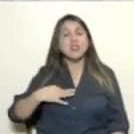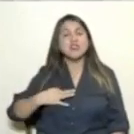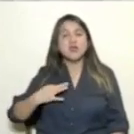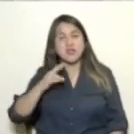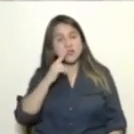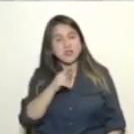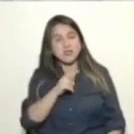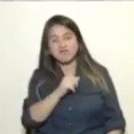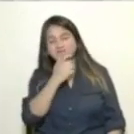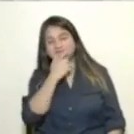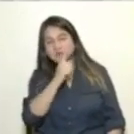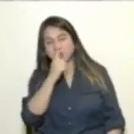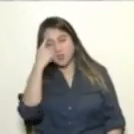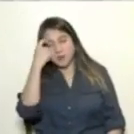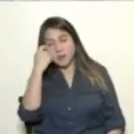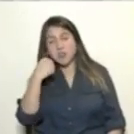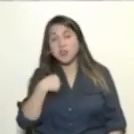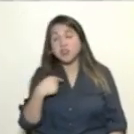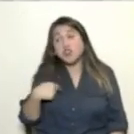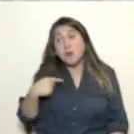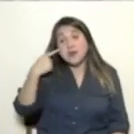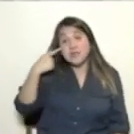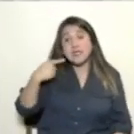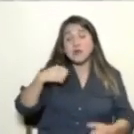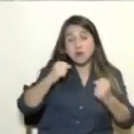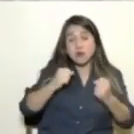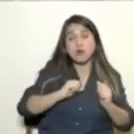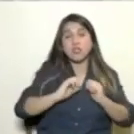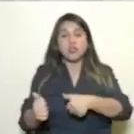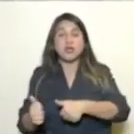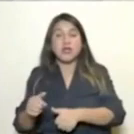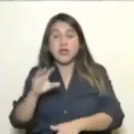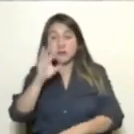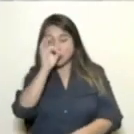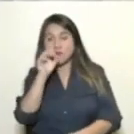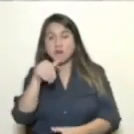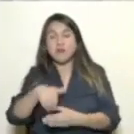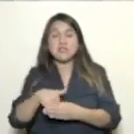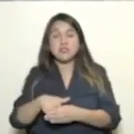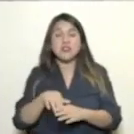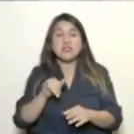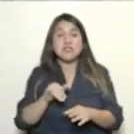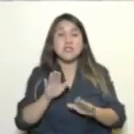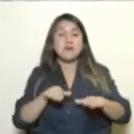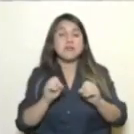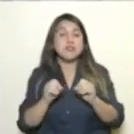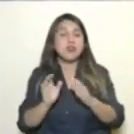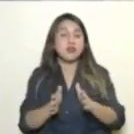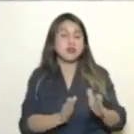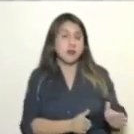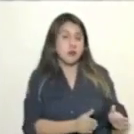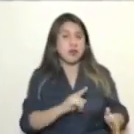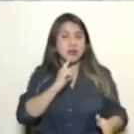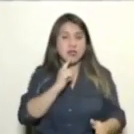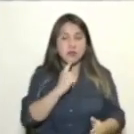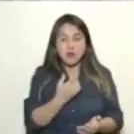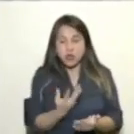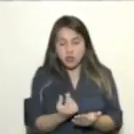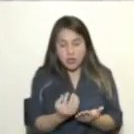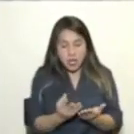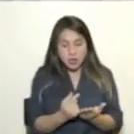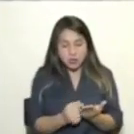la cree. Yo me creía que podíamos derrotar a Pinochet en un plebiscito si nos organizábamos, si teníamos un apoderado y contábamos los